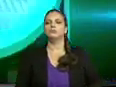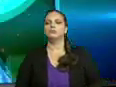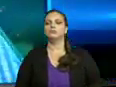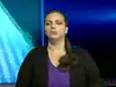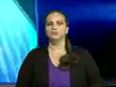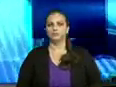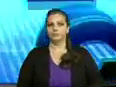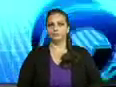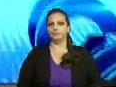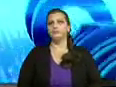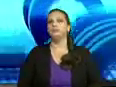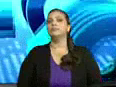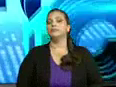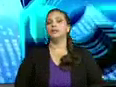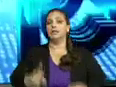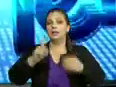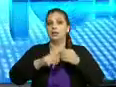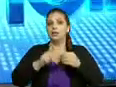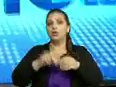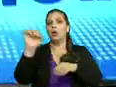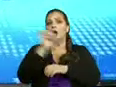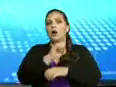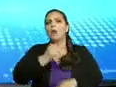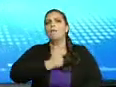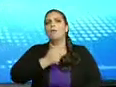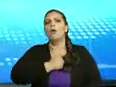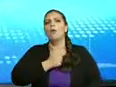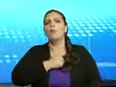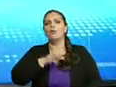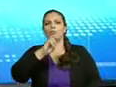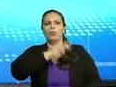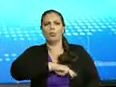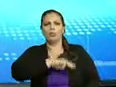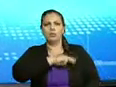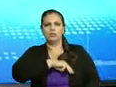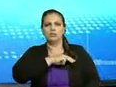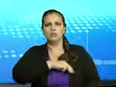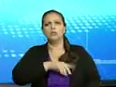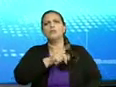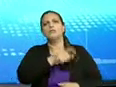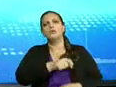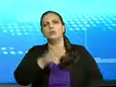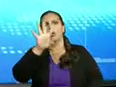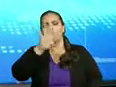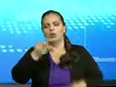el que se trasladaban en Quito. El hecho ocurrió en la avenida Simón Bolívar, a la